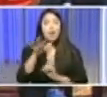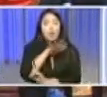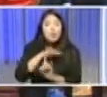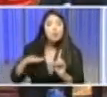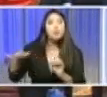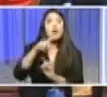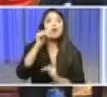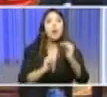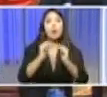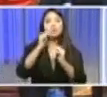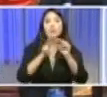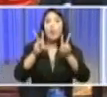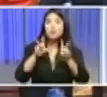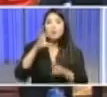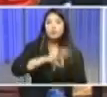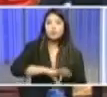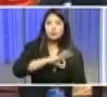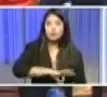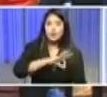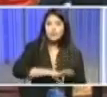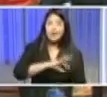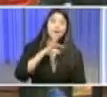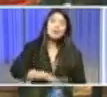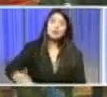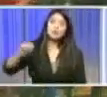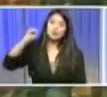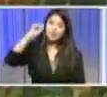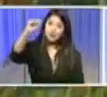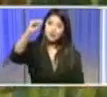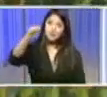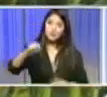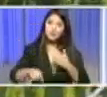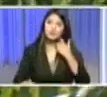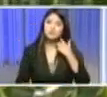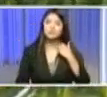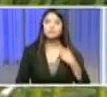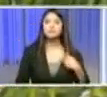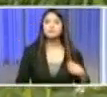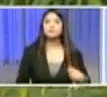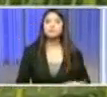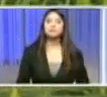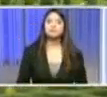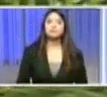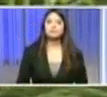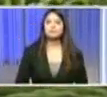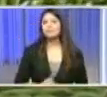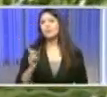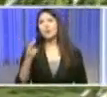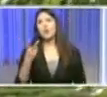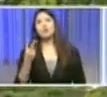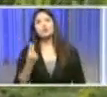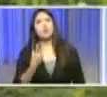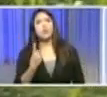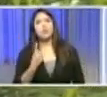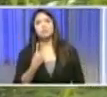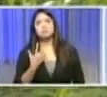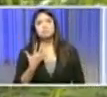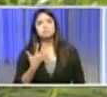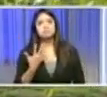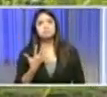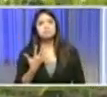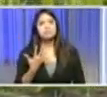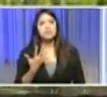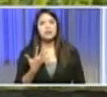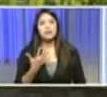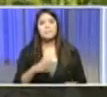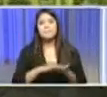la construcción de la nueva sociedad, del socialismo. No se trata solamente de